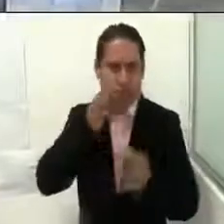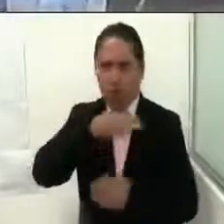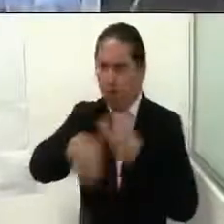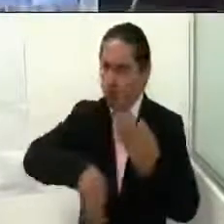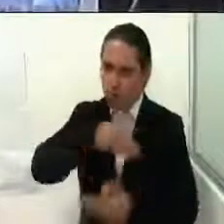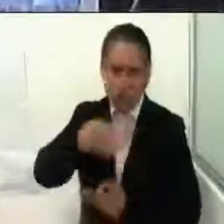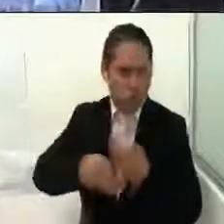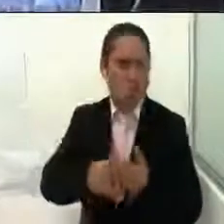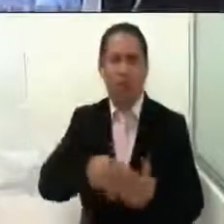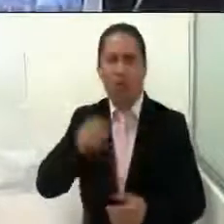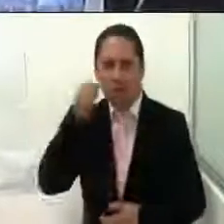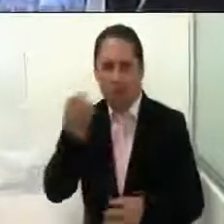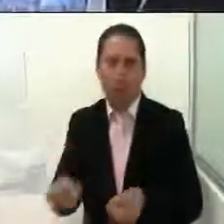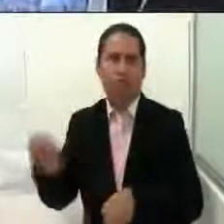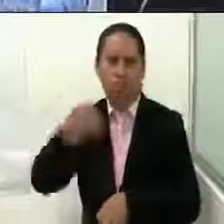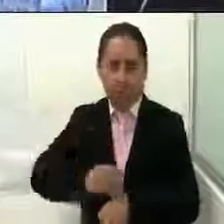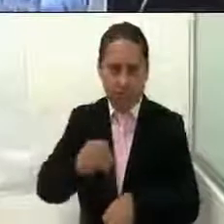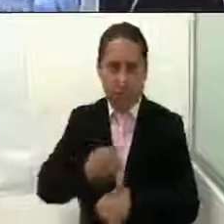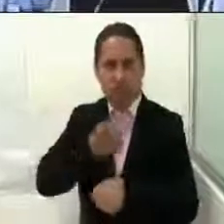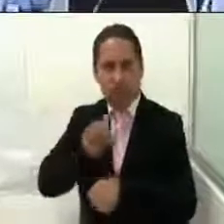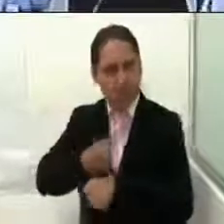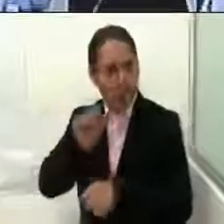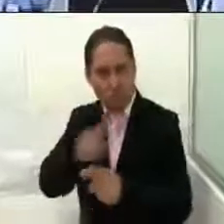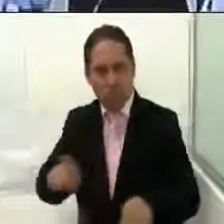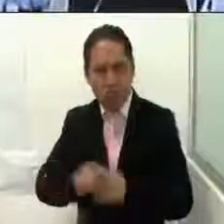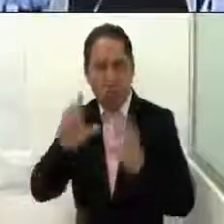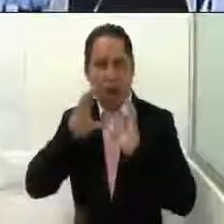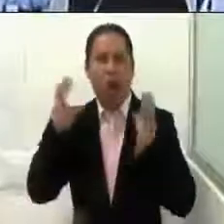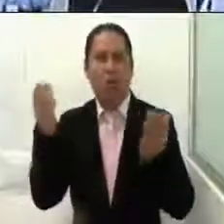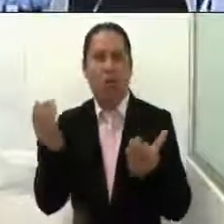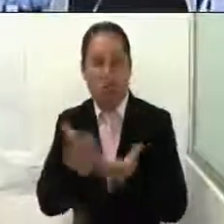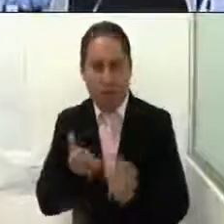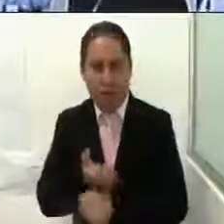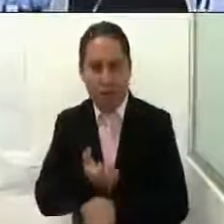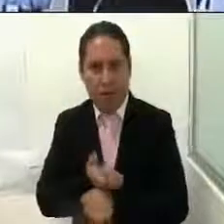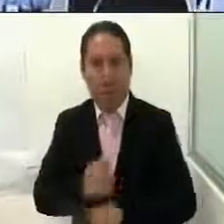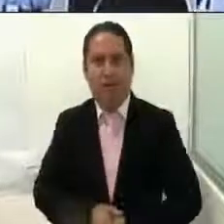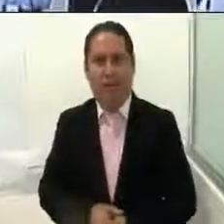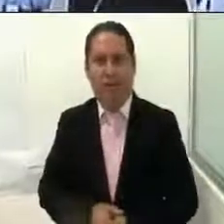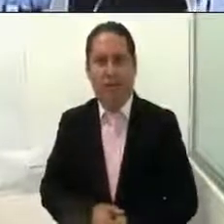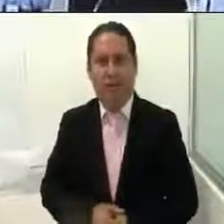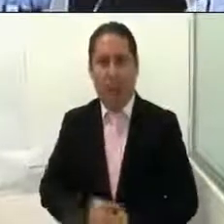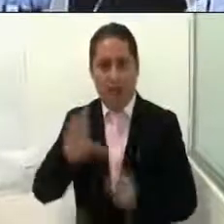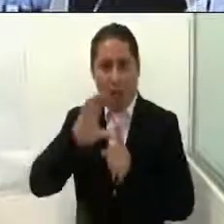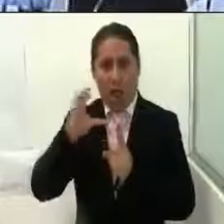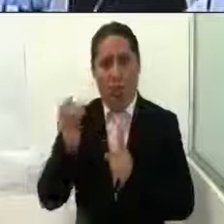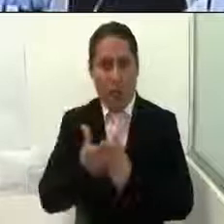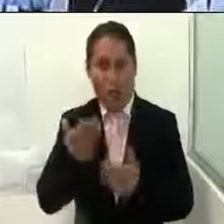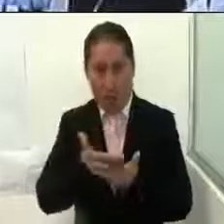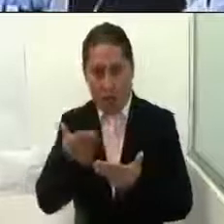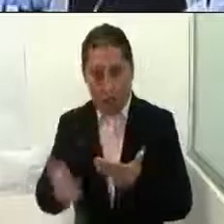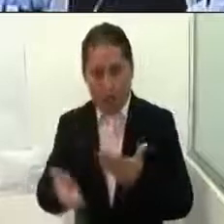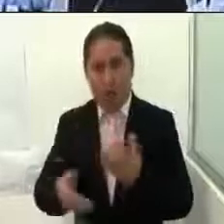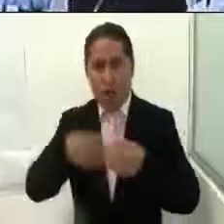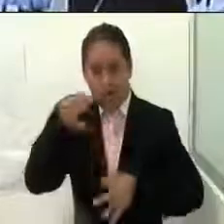sean incluidas en el diario de debates de esta 66ª legislatura esta comisión de justicia agradece la distinguida